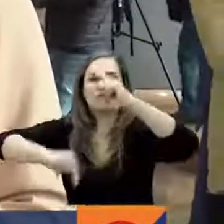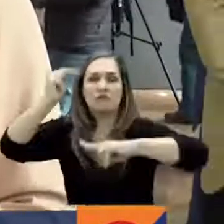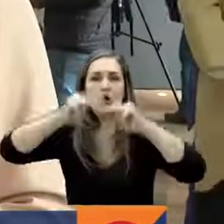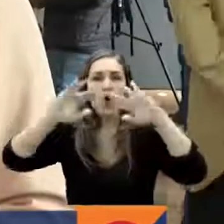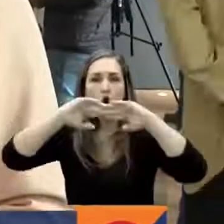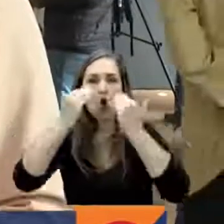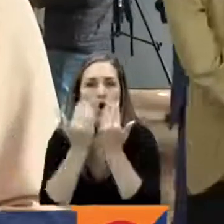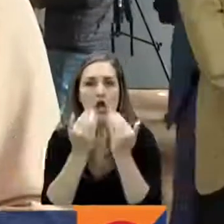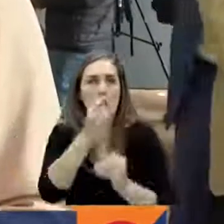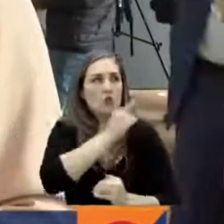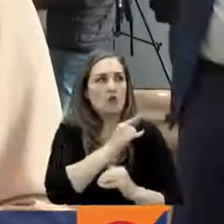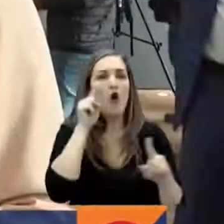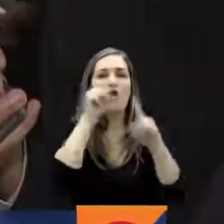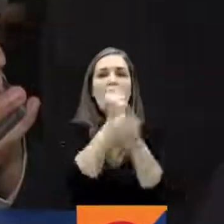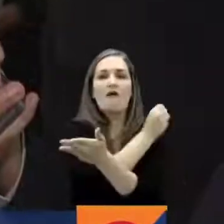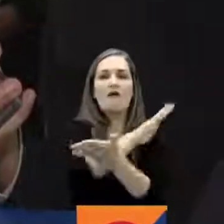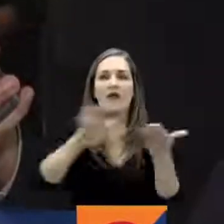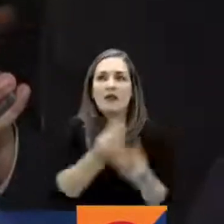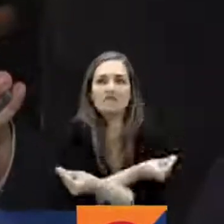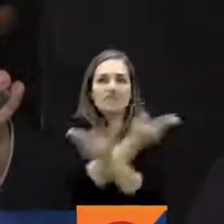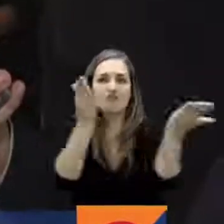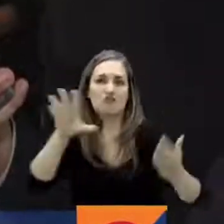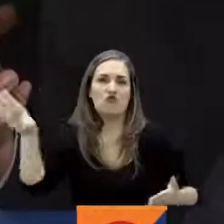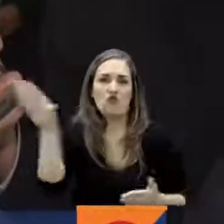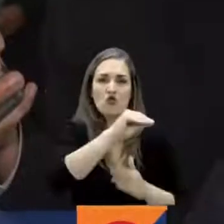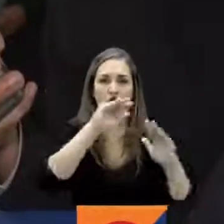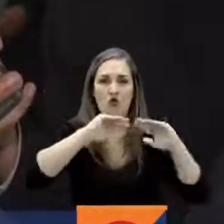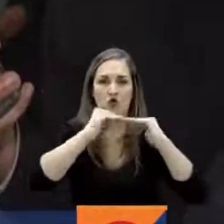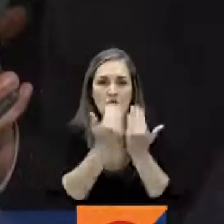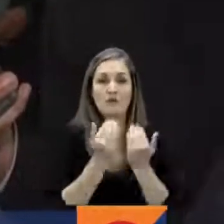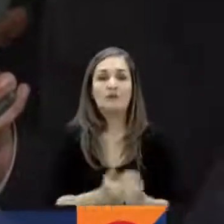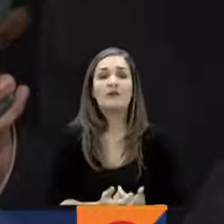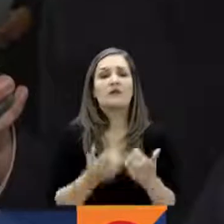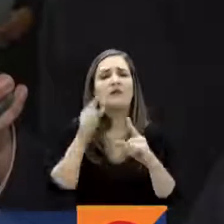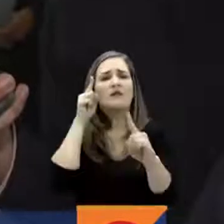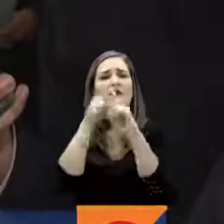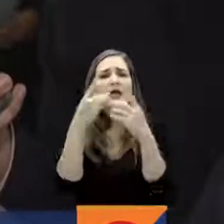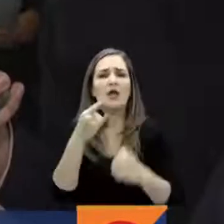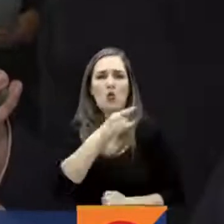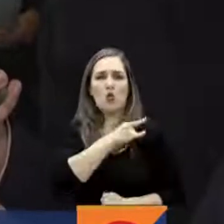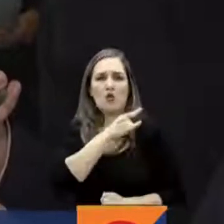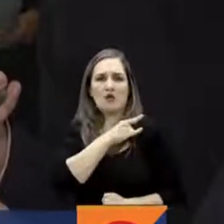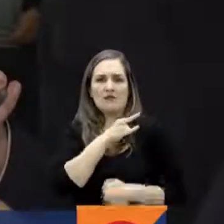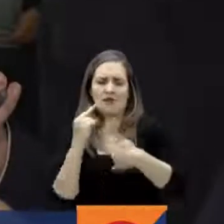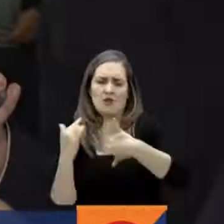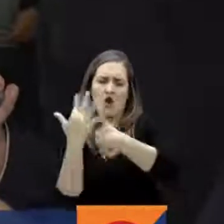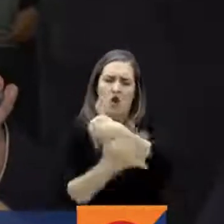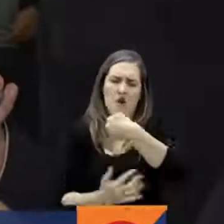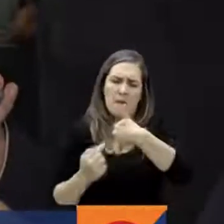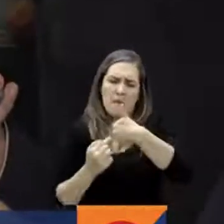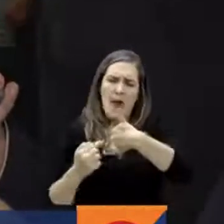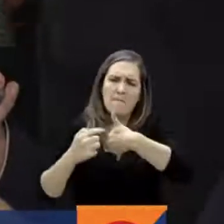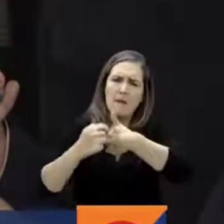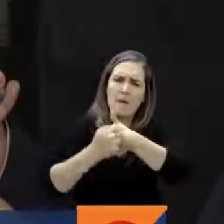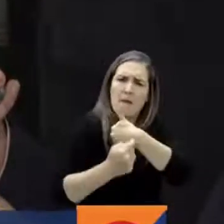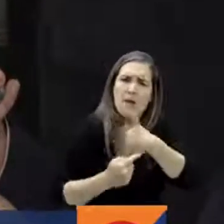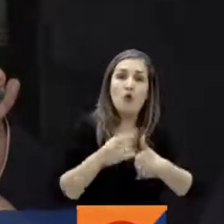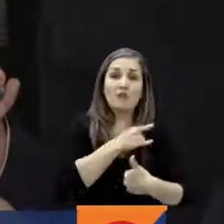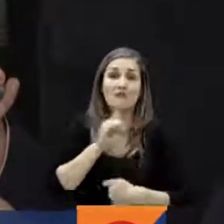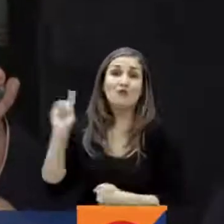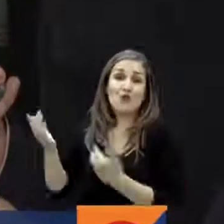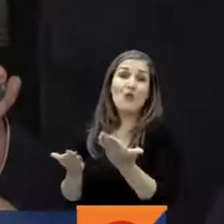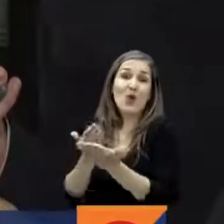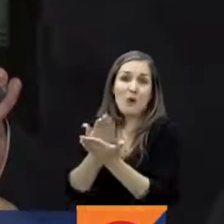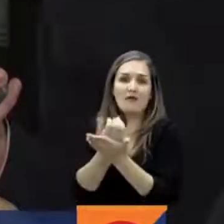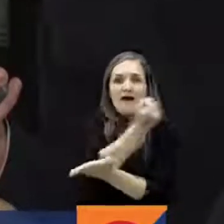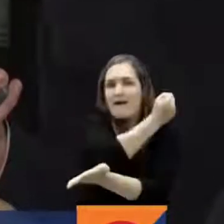en todo el territorio nacional. Llevar la universidad a todos los territorios de Colombia es grande, porque esta ha sido una de las propuestas, garantizar